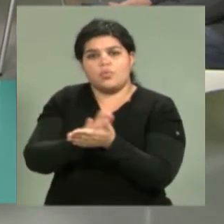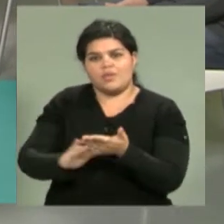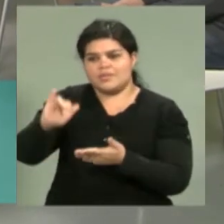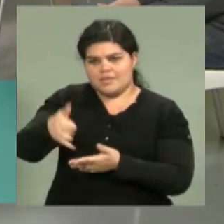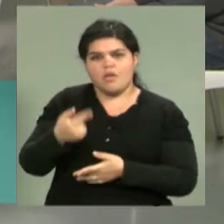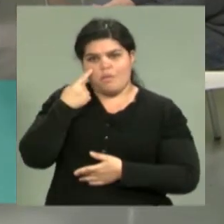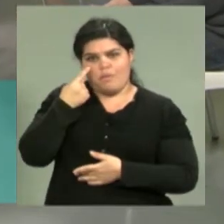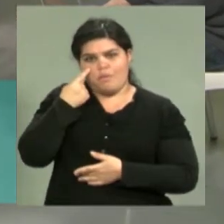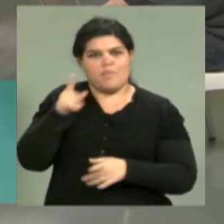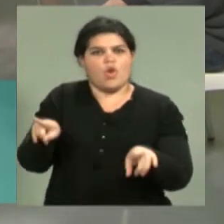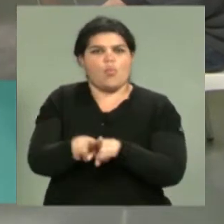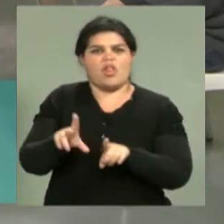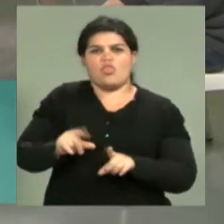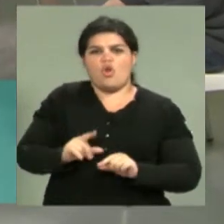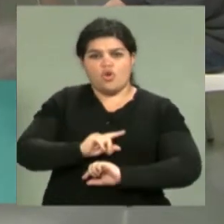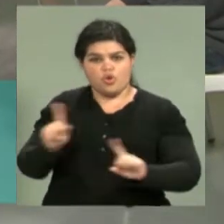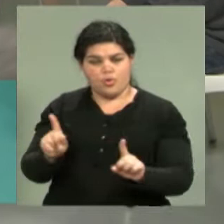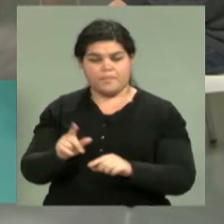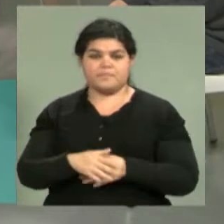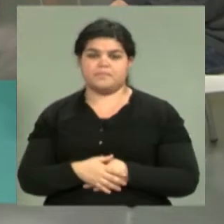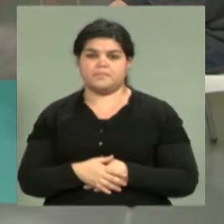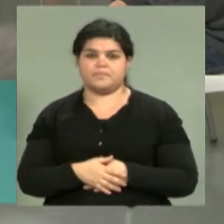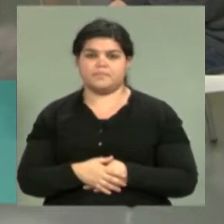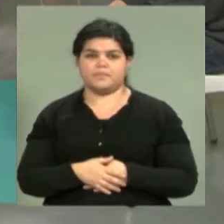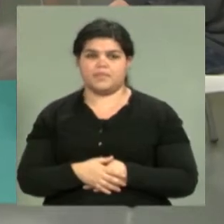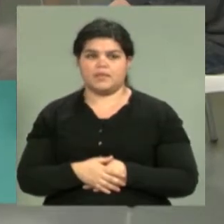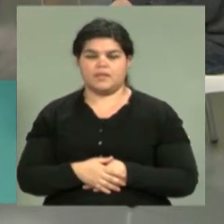pero no con el dolor que tenía antes. Bien. Javier, ¿por qué